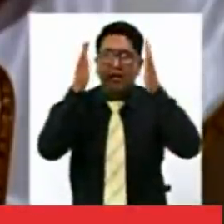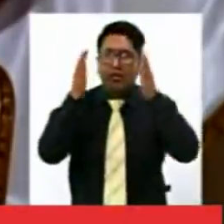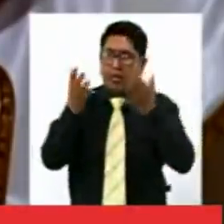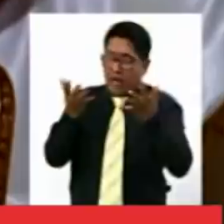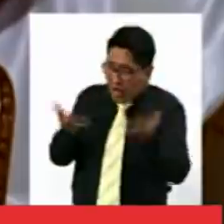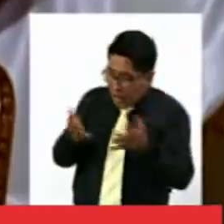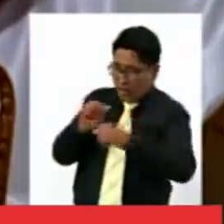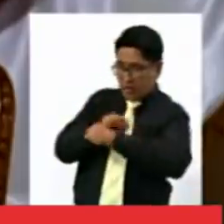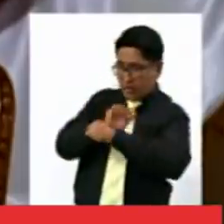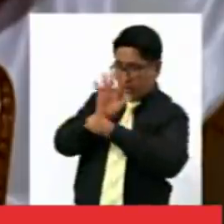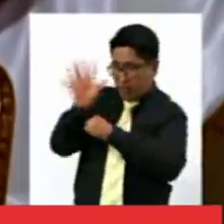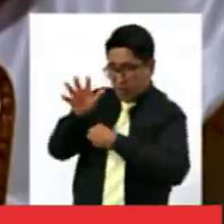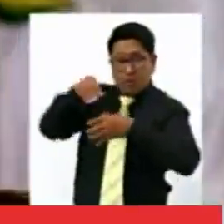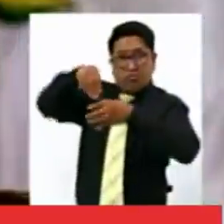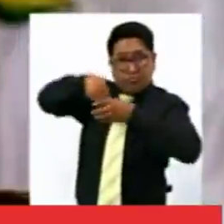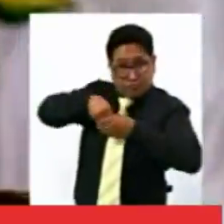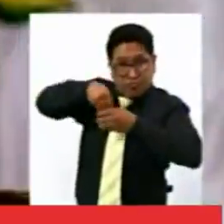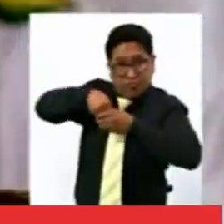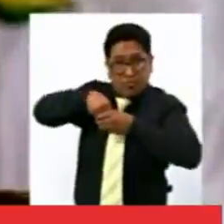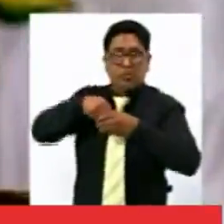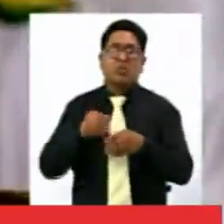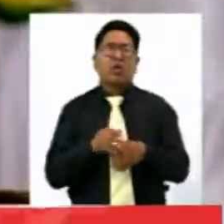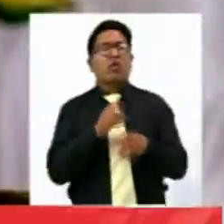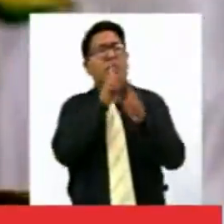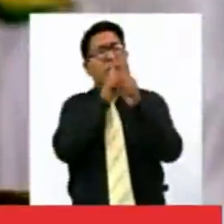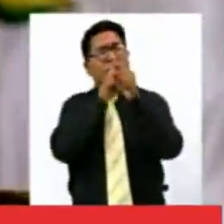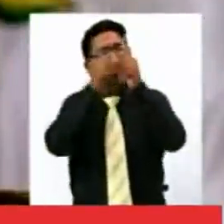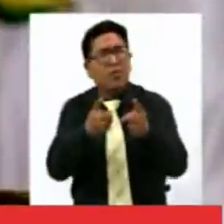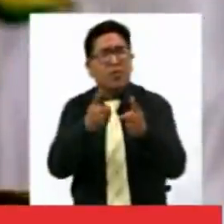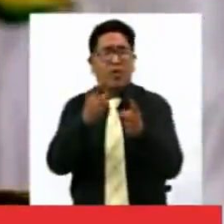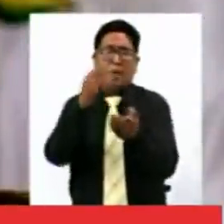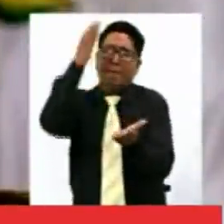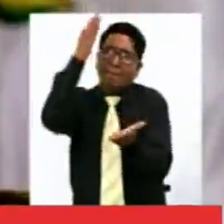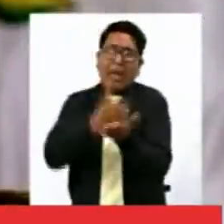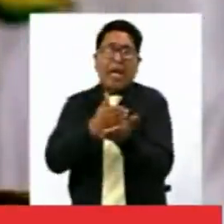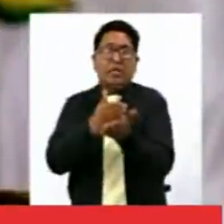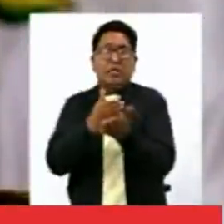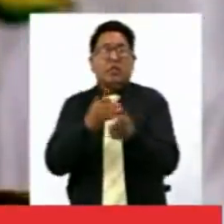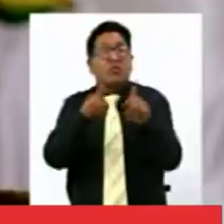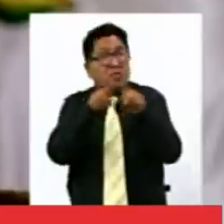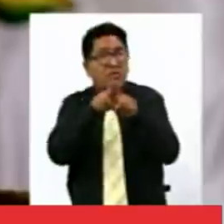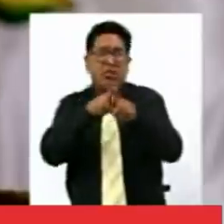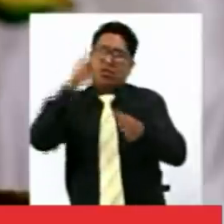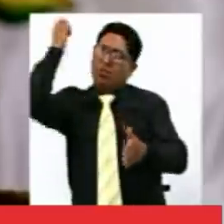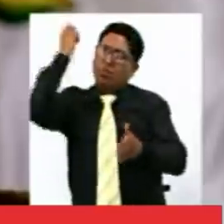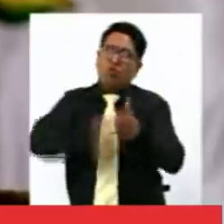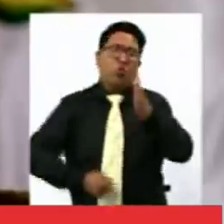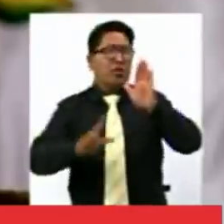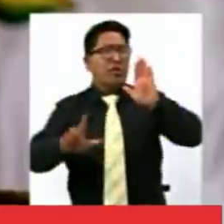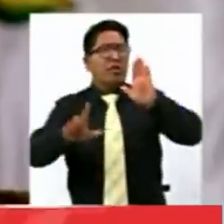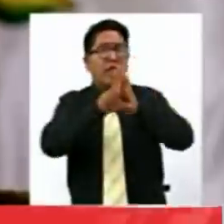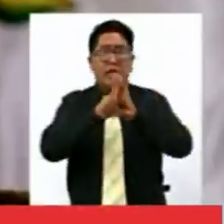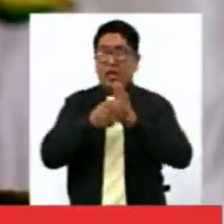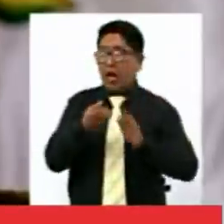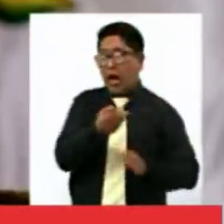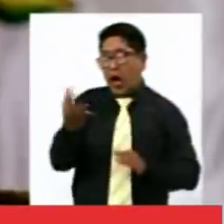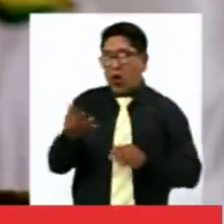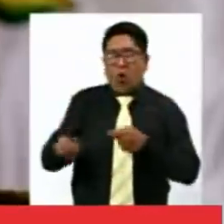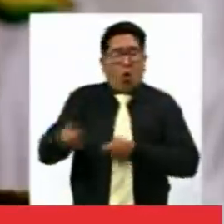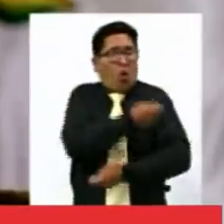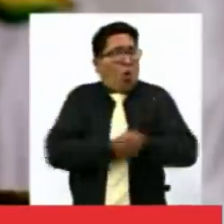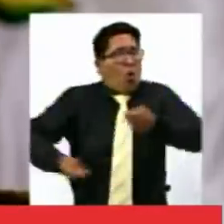confirmados de coronavirus órdenes frenar y castigar con la ley la especulación con los productos médicos y con